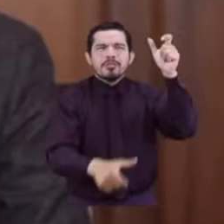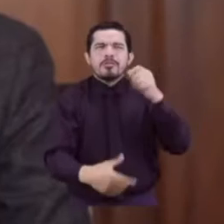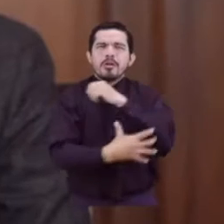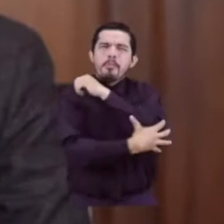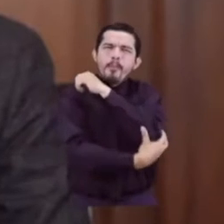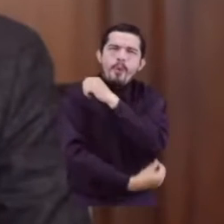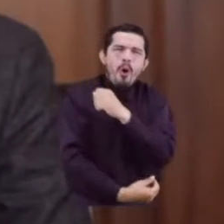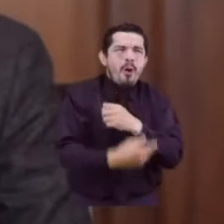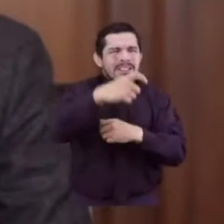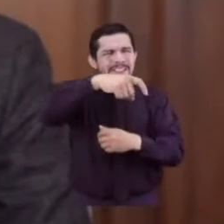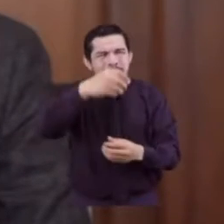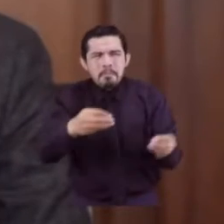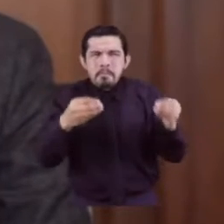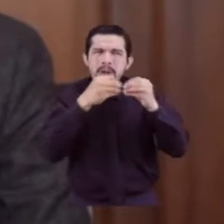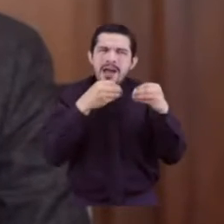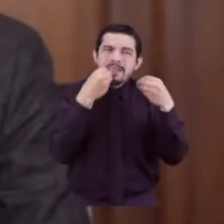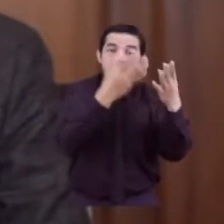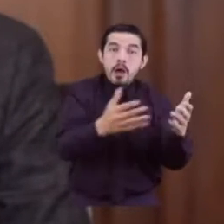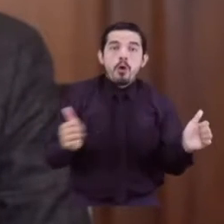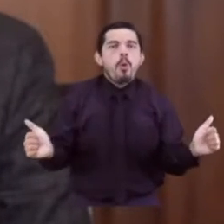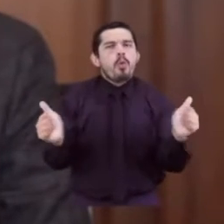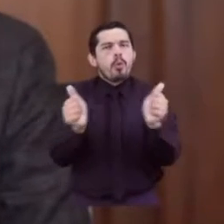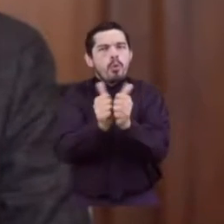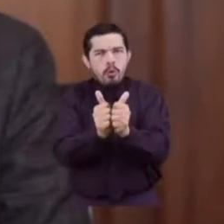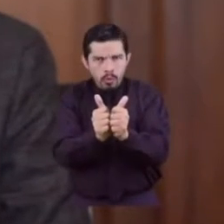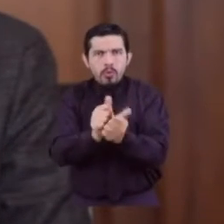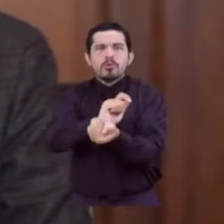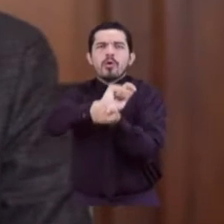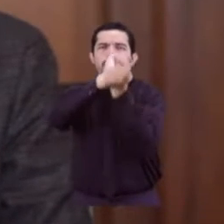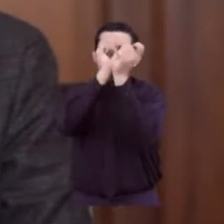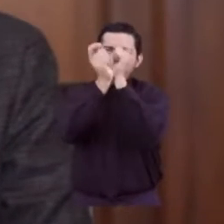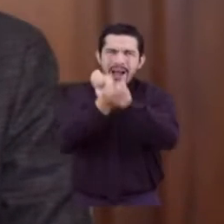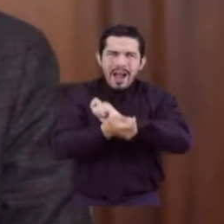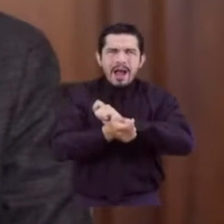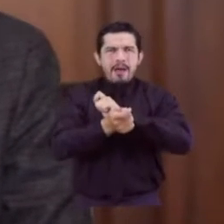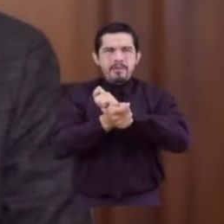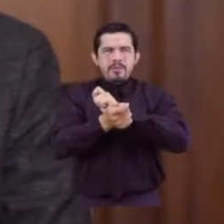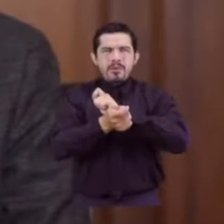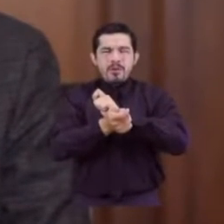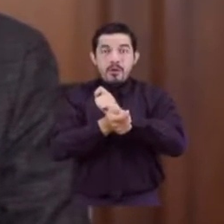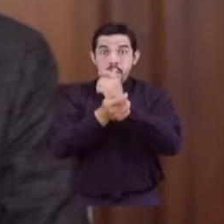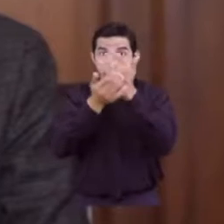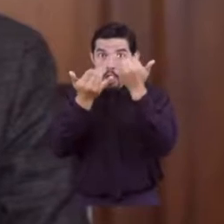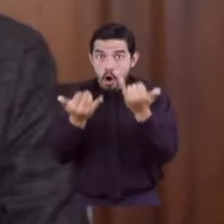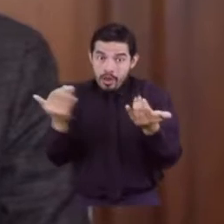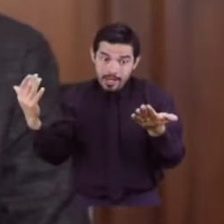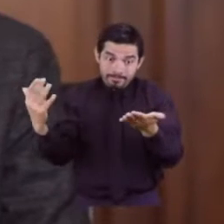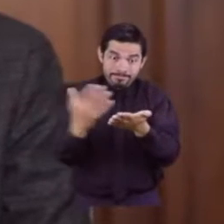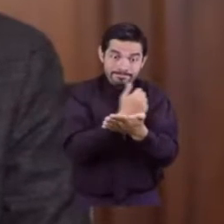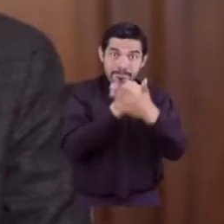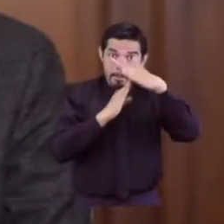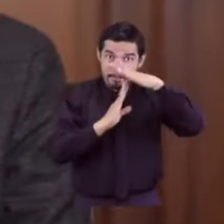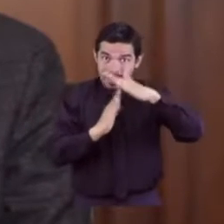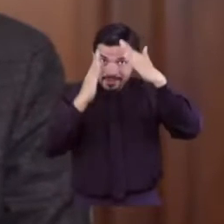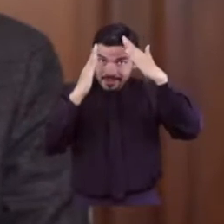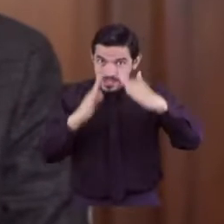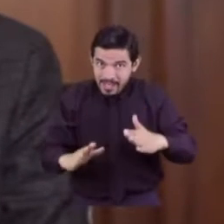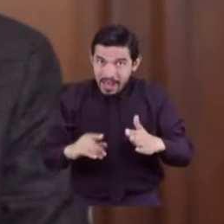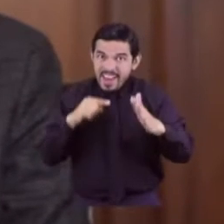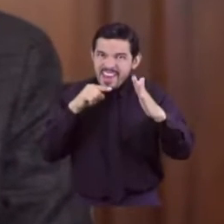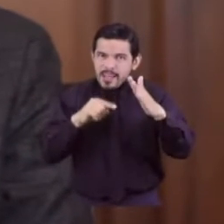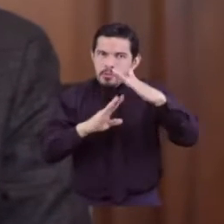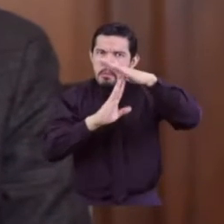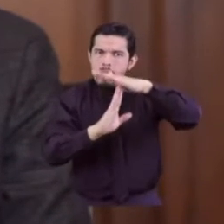más vulnerables. Vamos a emprender juntos la tarea de transformar la paz que hoy hemos